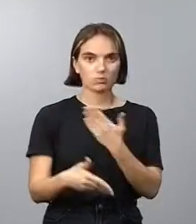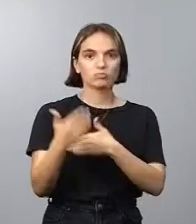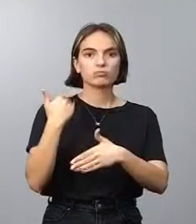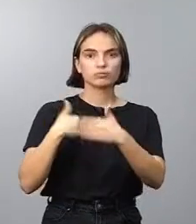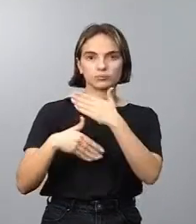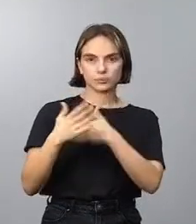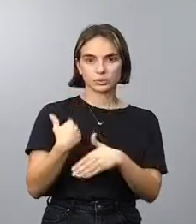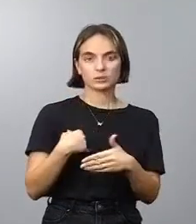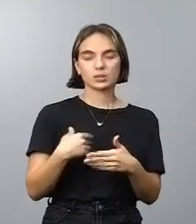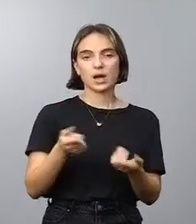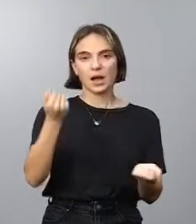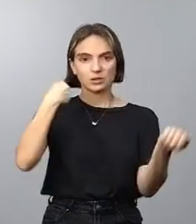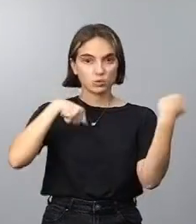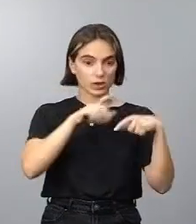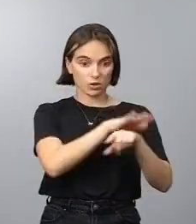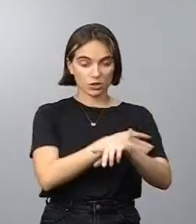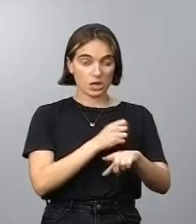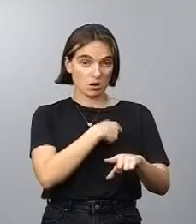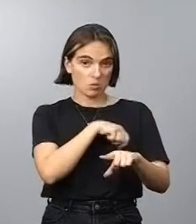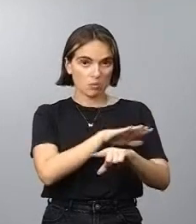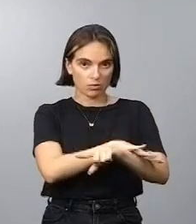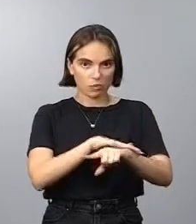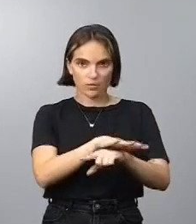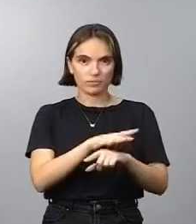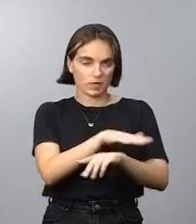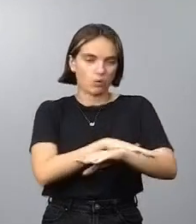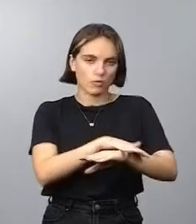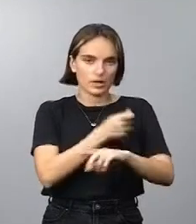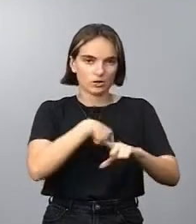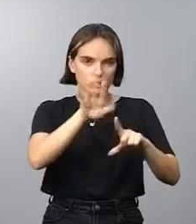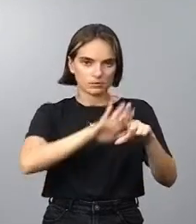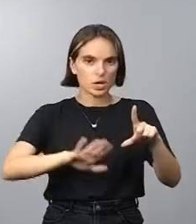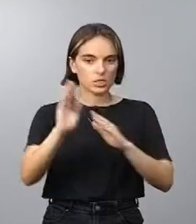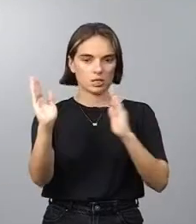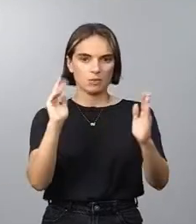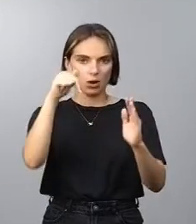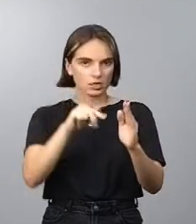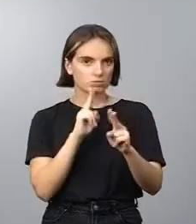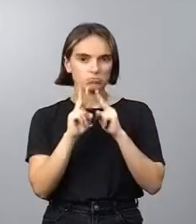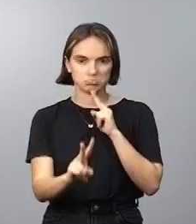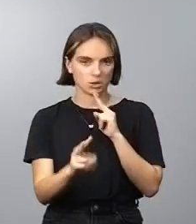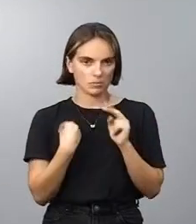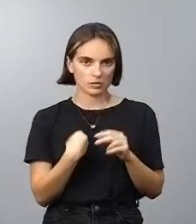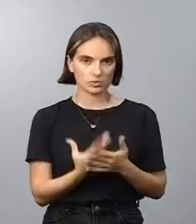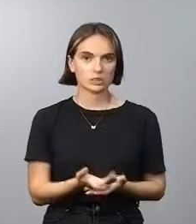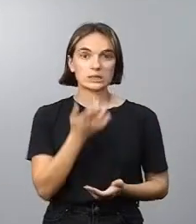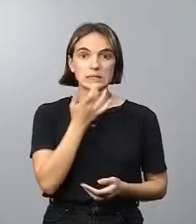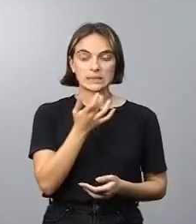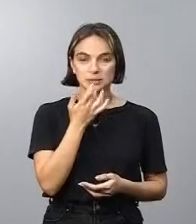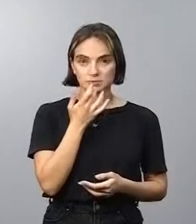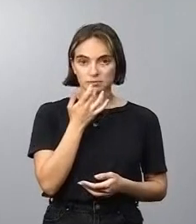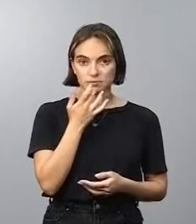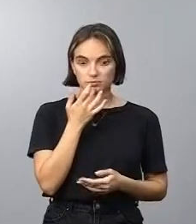senda de actuación do goberno de España en esta legislatura e que, sin dúda, se é necesario, tamén en os meses